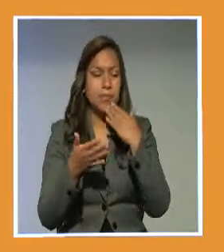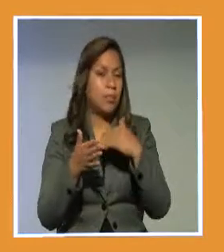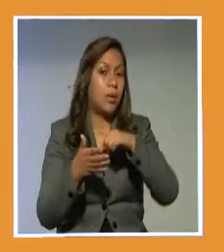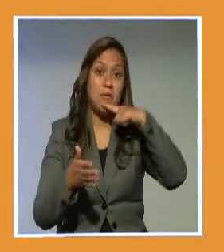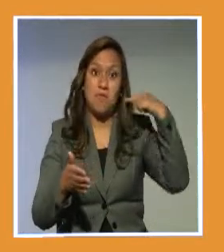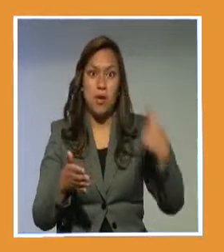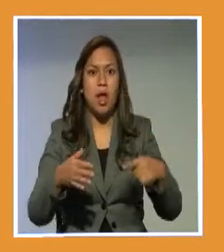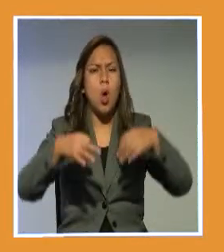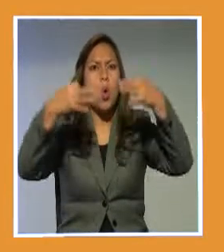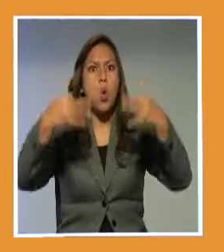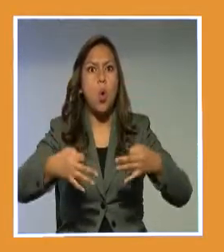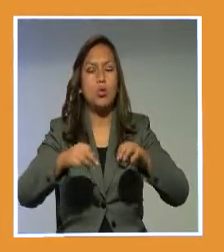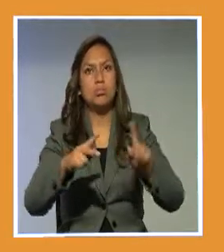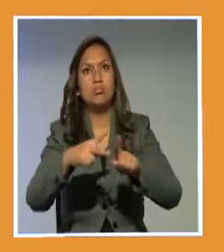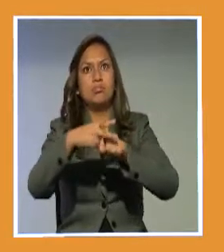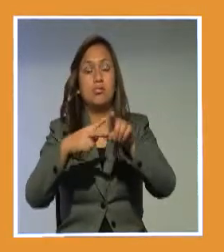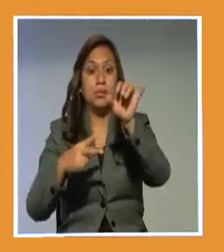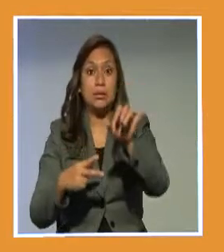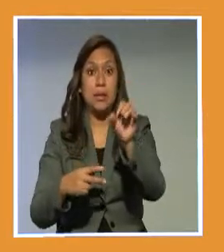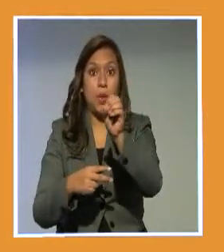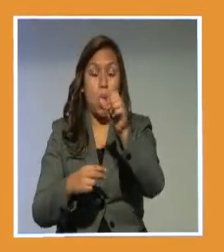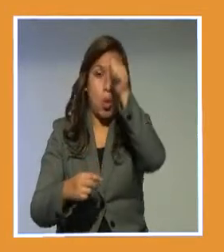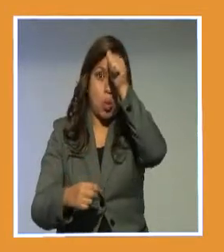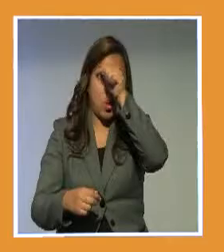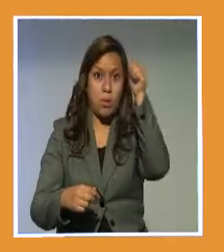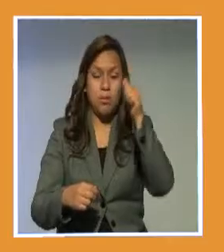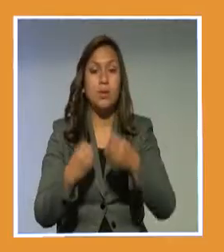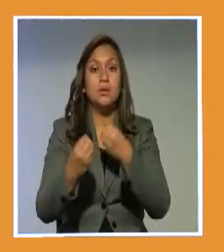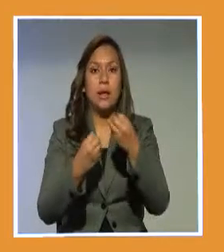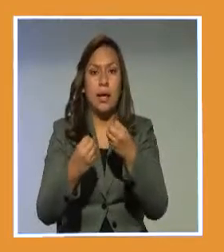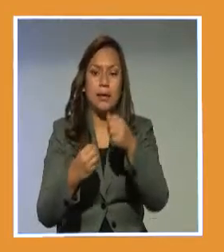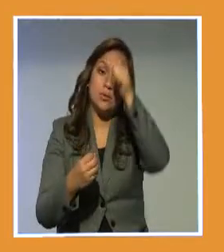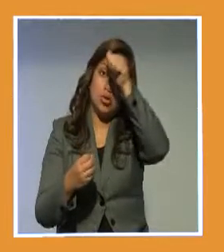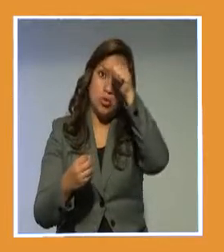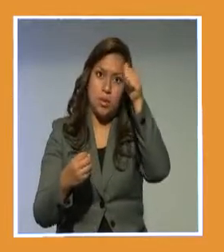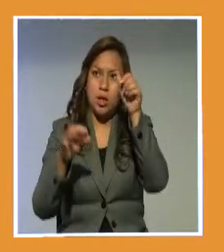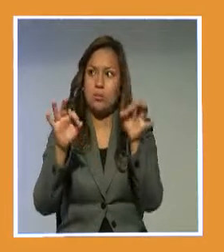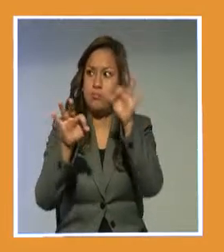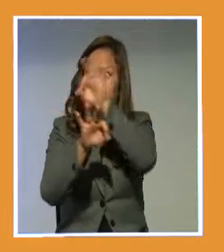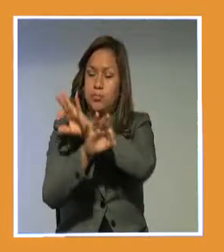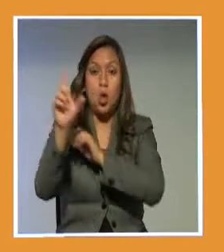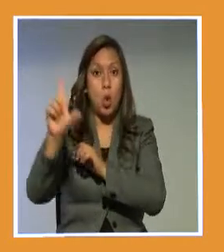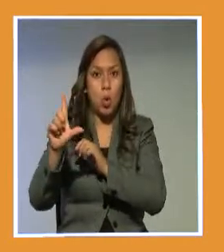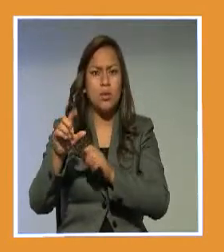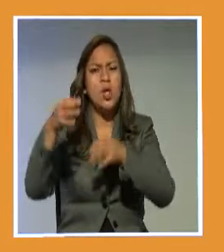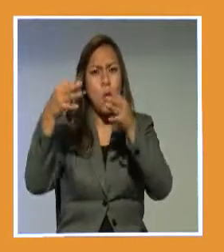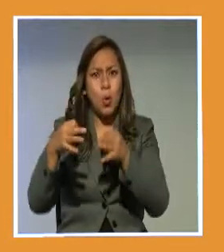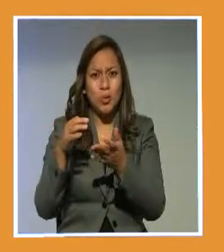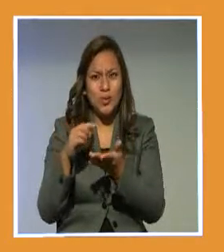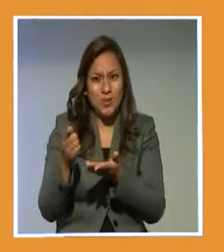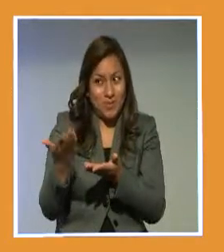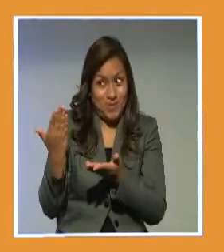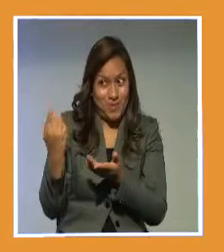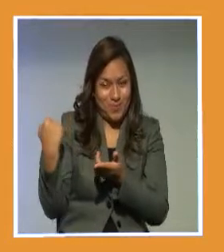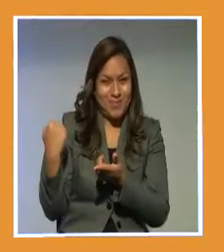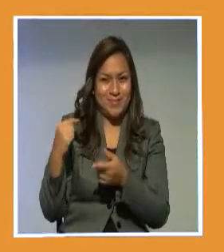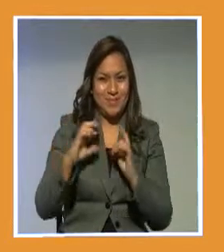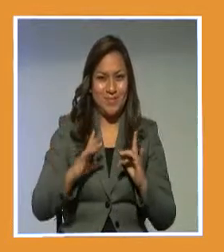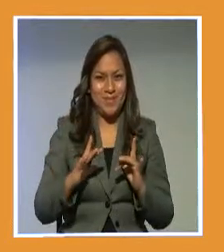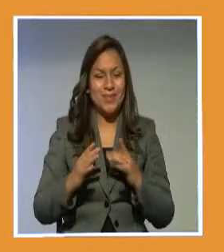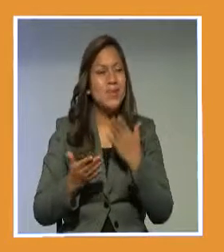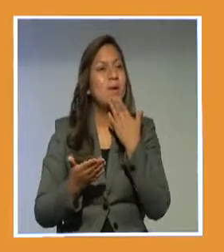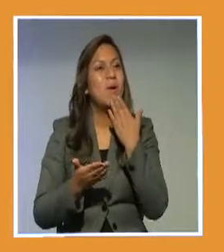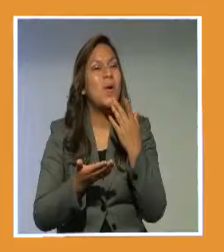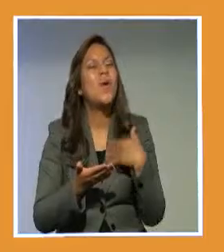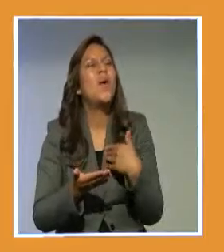día sábado o domingo, pues en el caso del domingo se pasa hacia el lunes. Y eso fue lo que ocurrió este fin de semana. ¿Cómo estuvo por allá Imbabura? A ver, cuéntenos